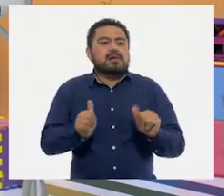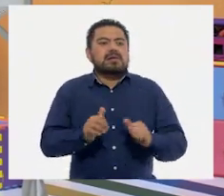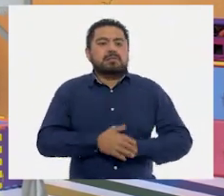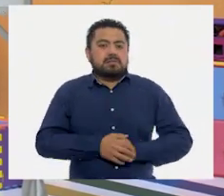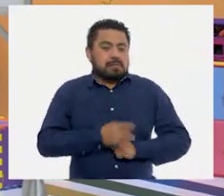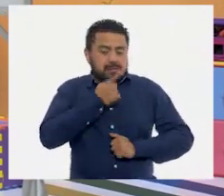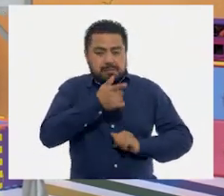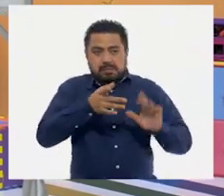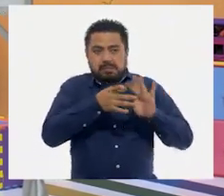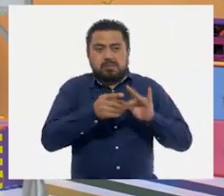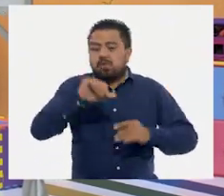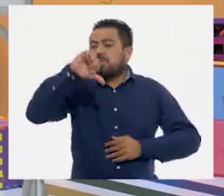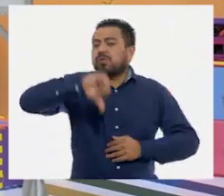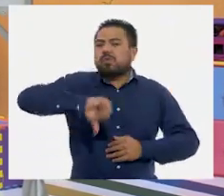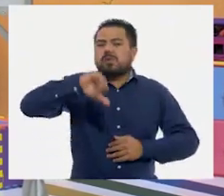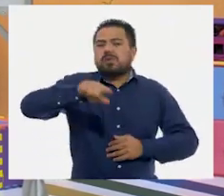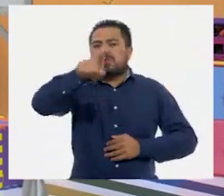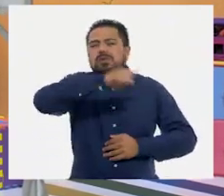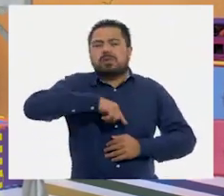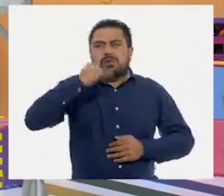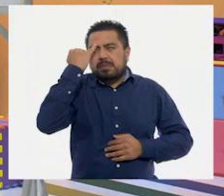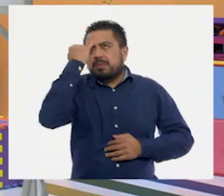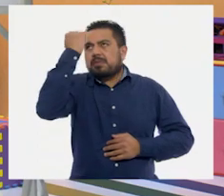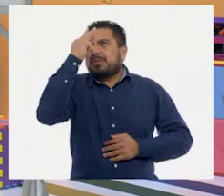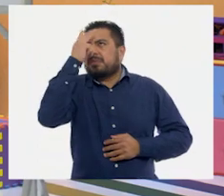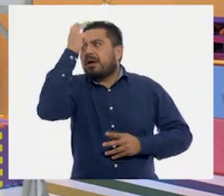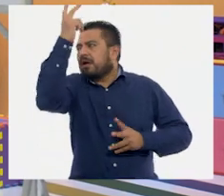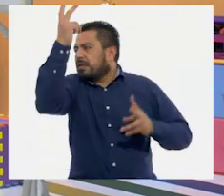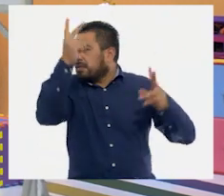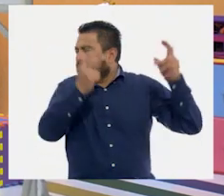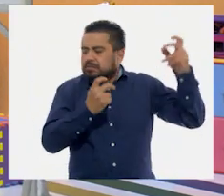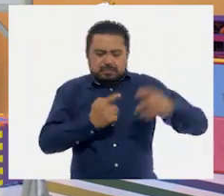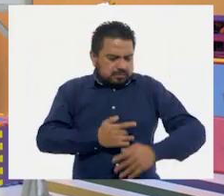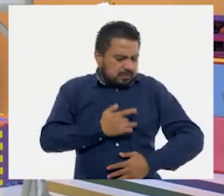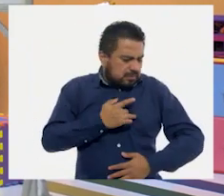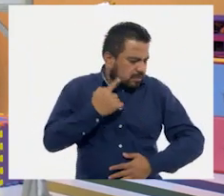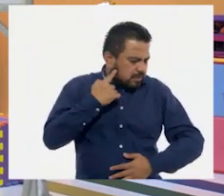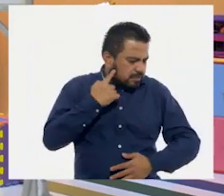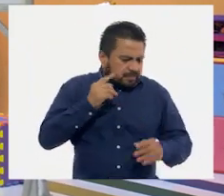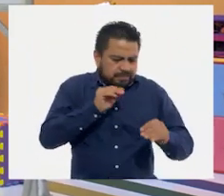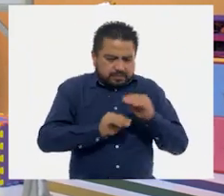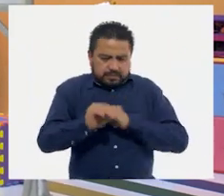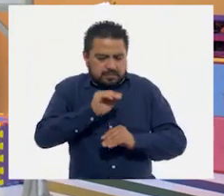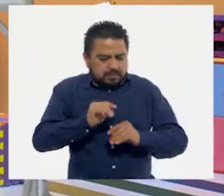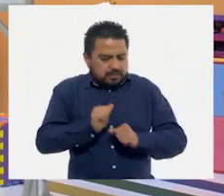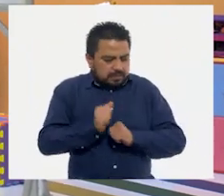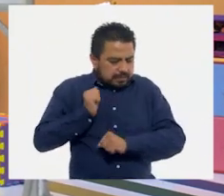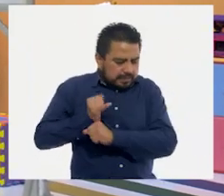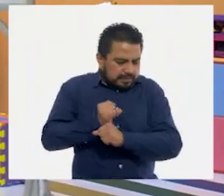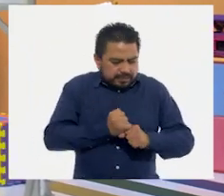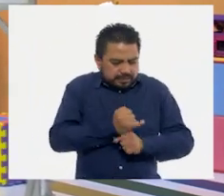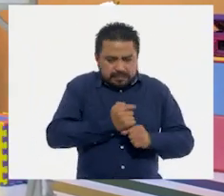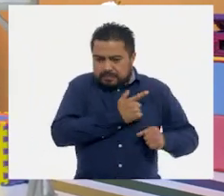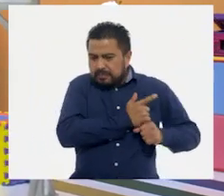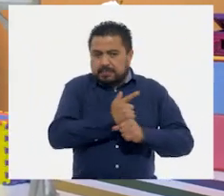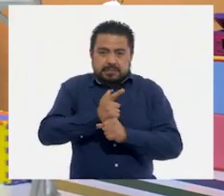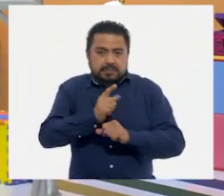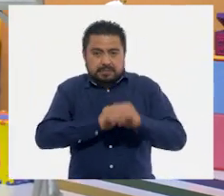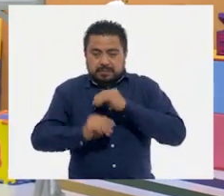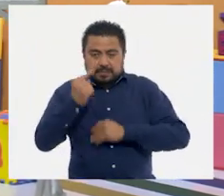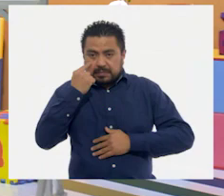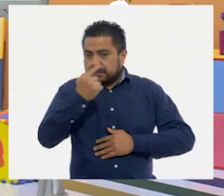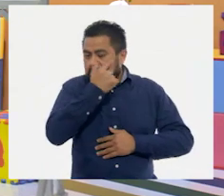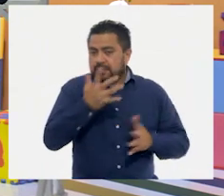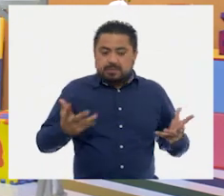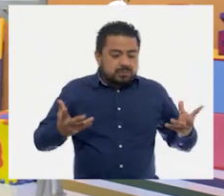Es decir, que el día de hoy imaginamos sonidos y movimientos al observar distintas expresiones visuales y